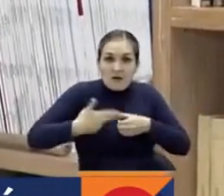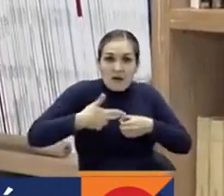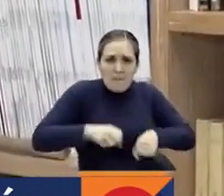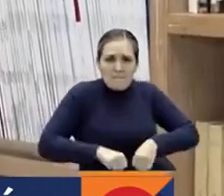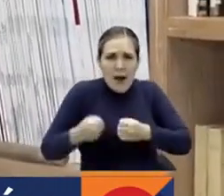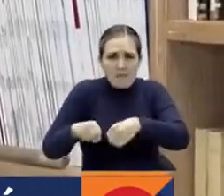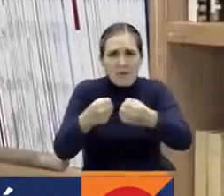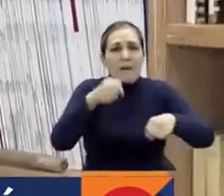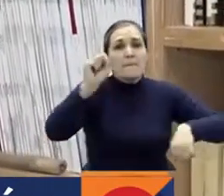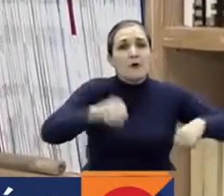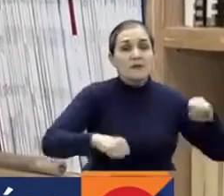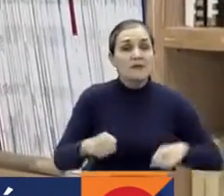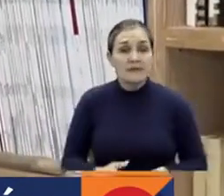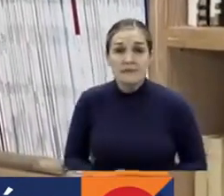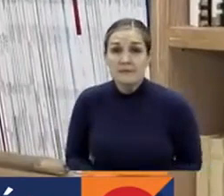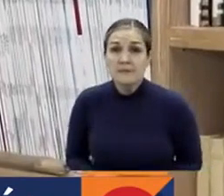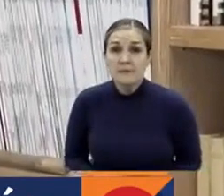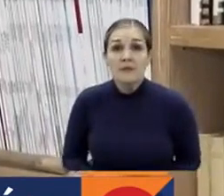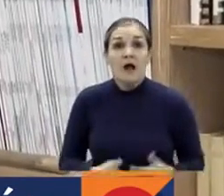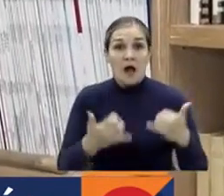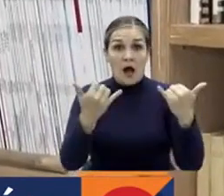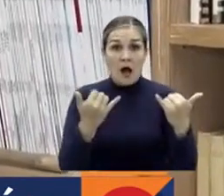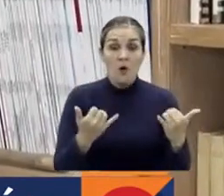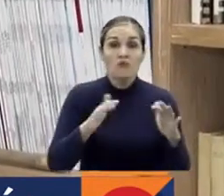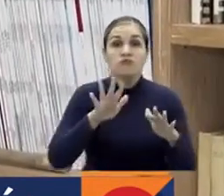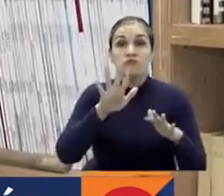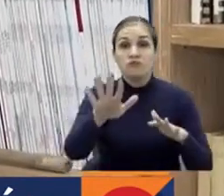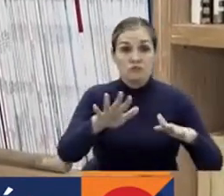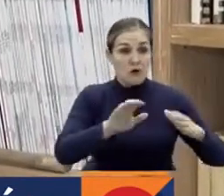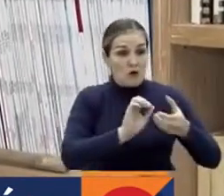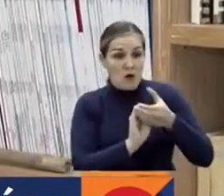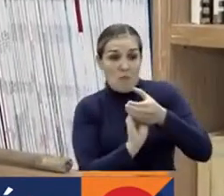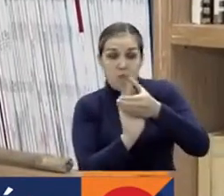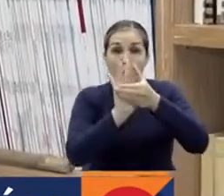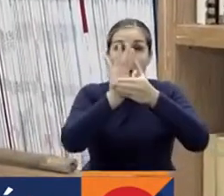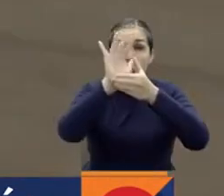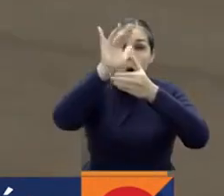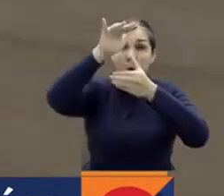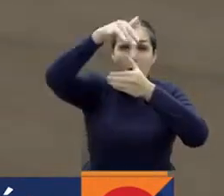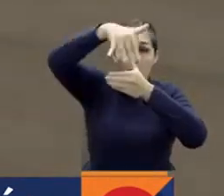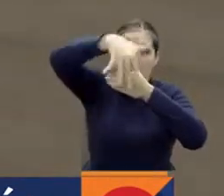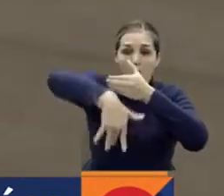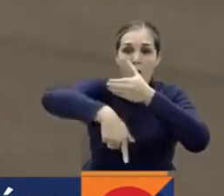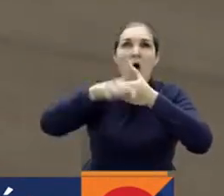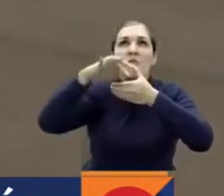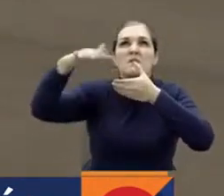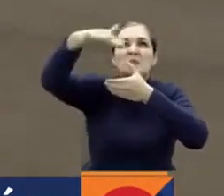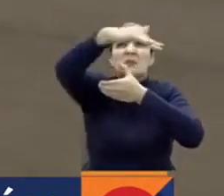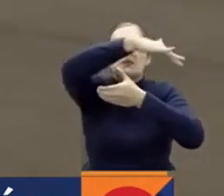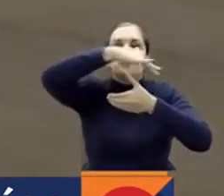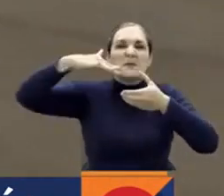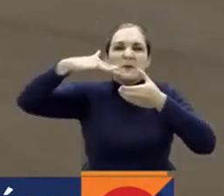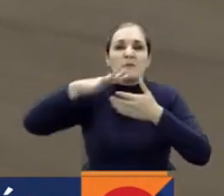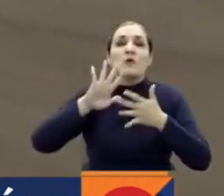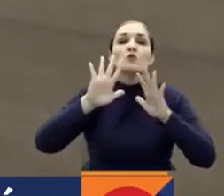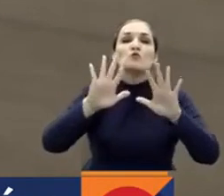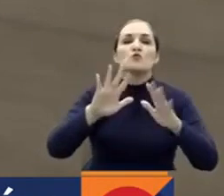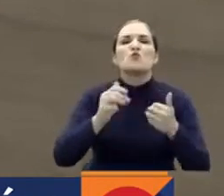tiene una erupción volcánica, el sistema lanza, por ejemplo, dióxido de azufre,